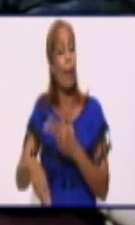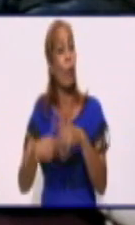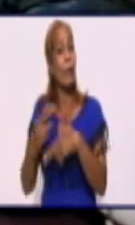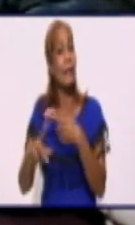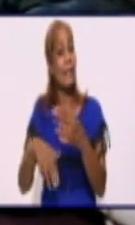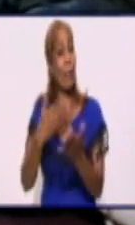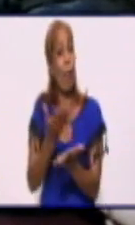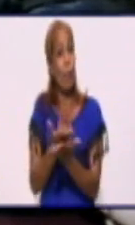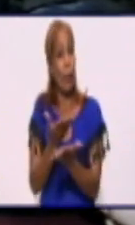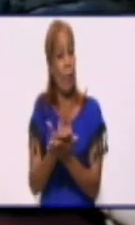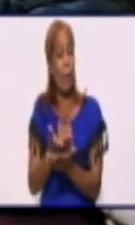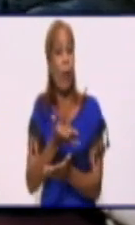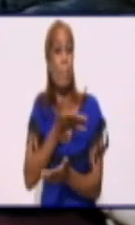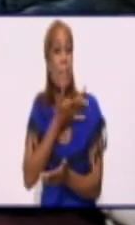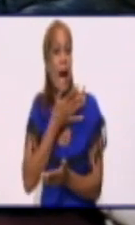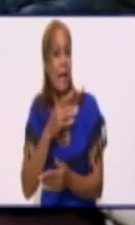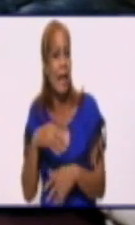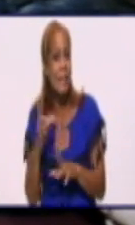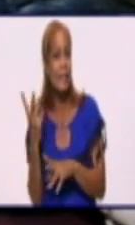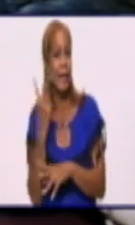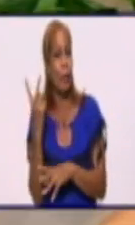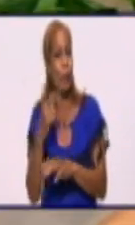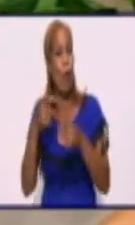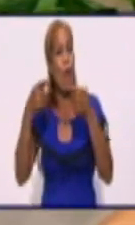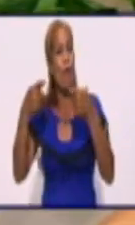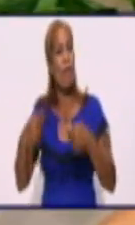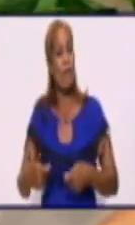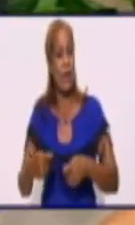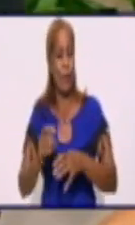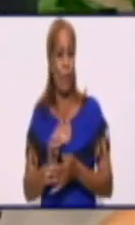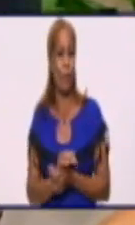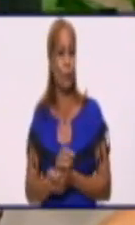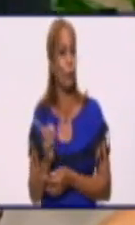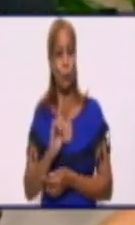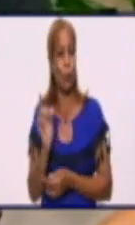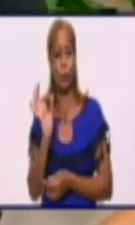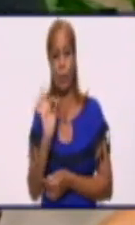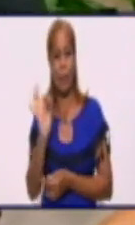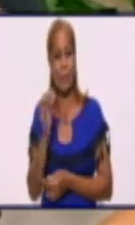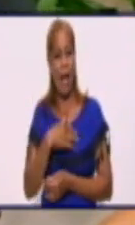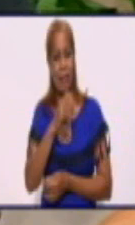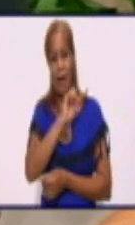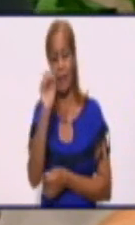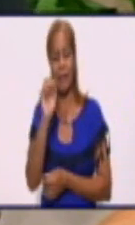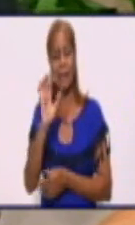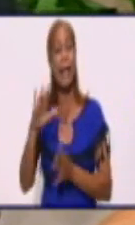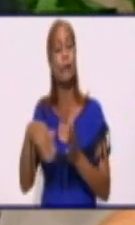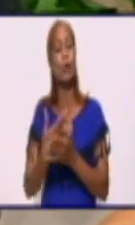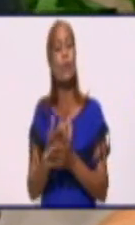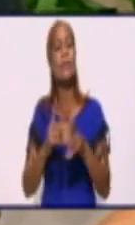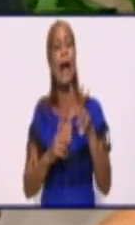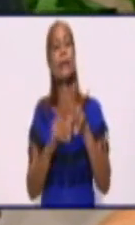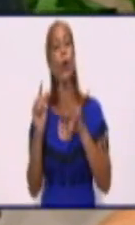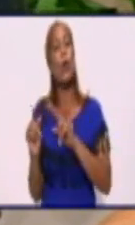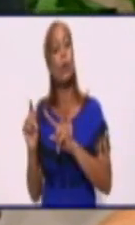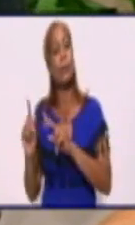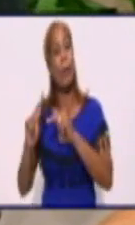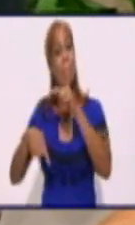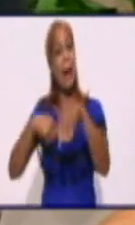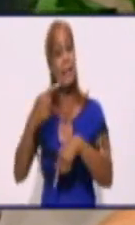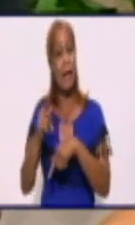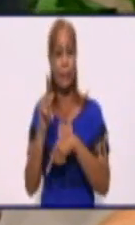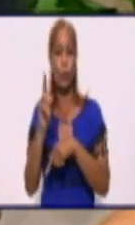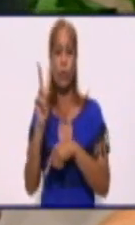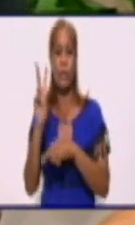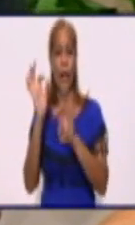estamos aquí fijos. No, todavía. Tienen que ganárselo. No, a ver, ya no nos dijeron. A los televidentes, mañana, 12 en punto, estaremos